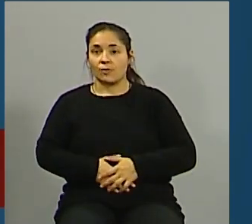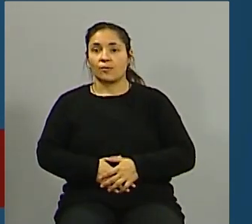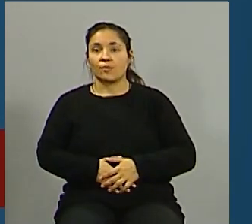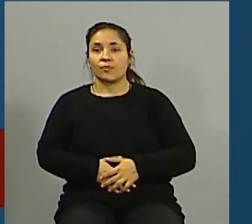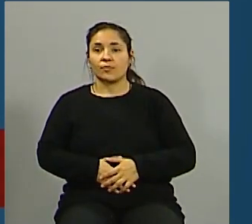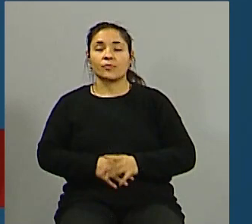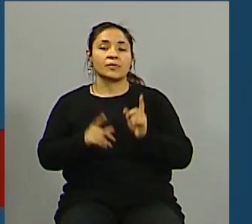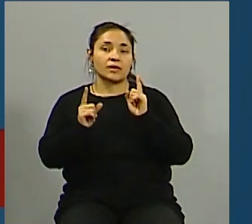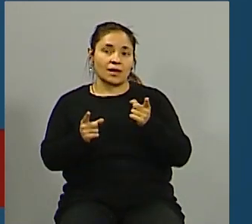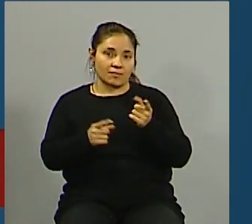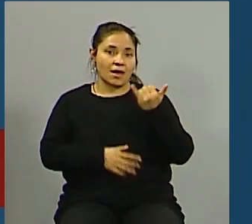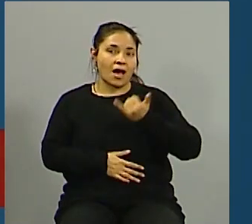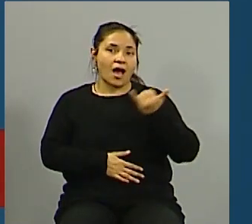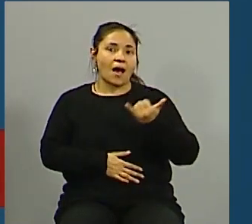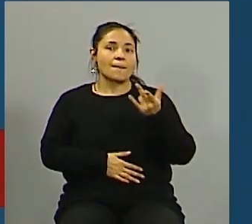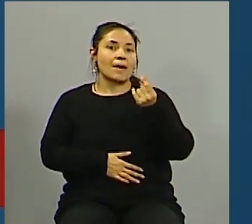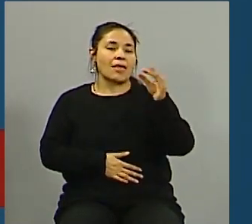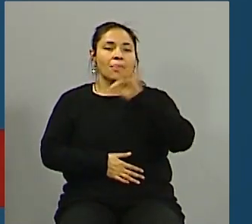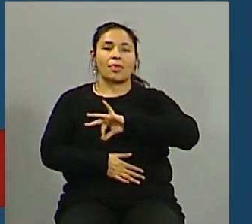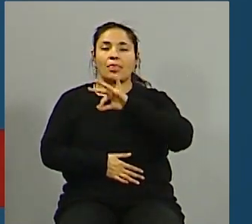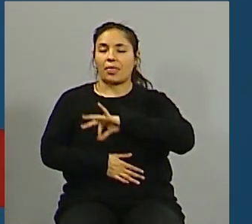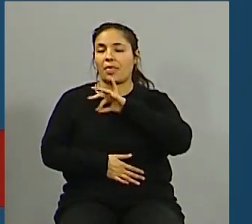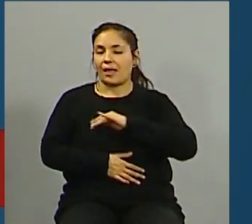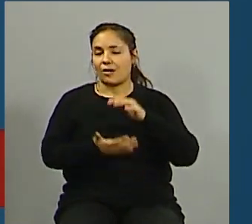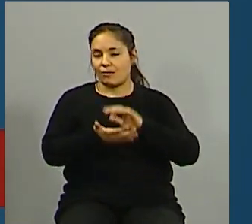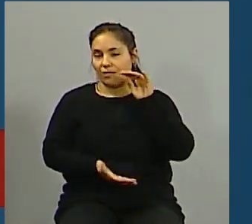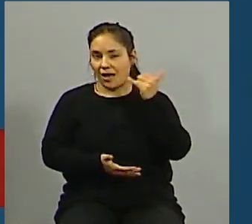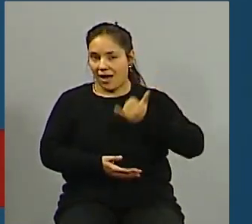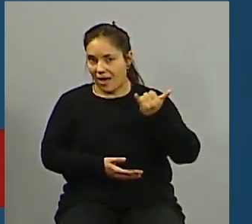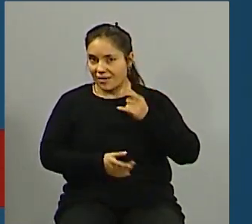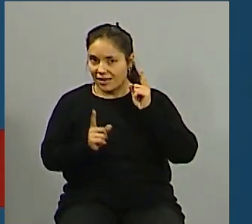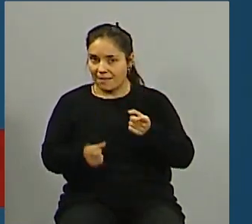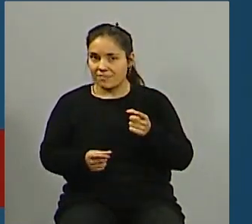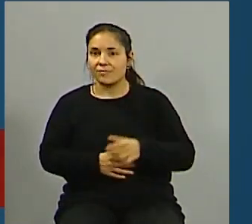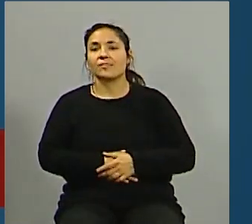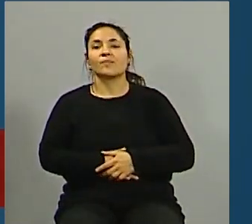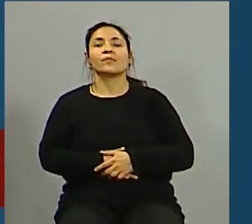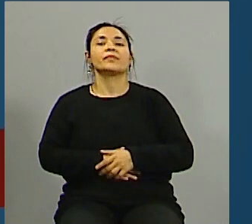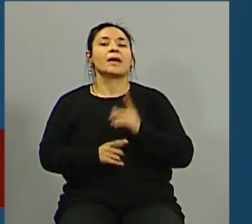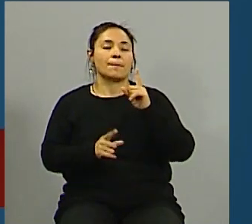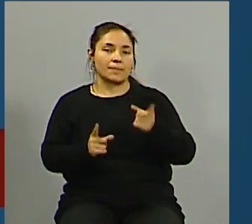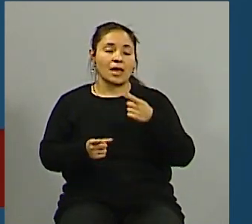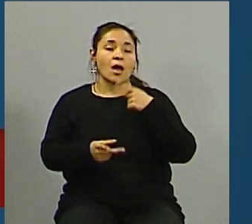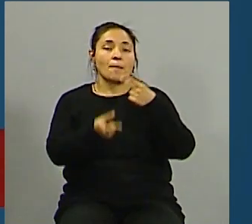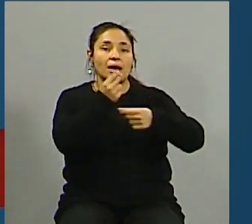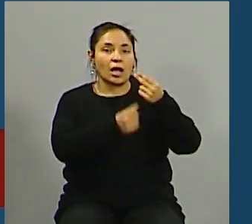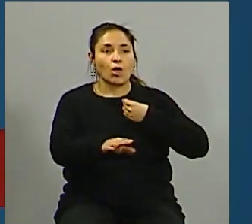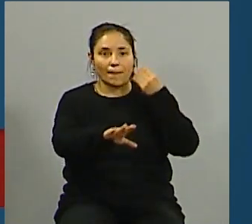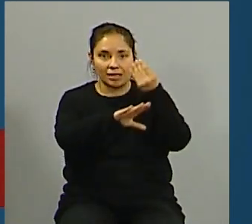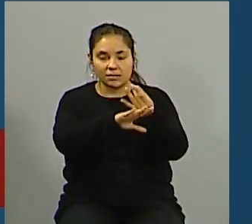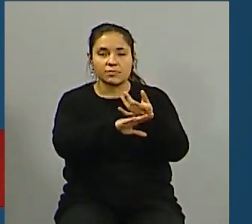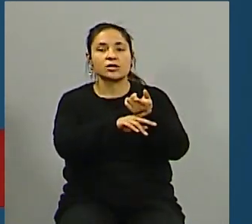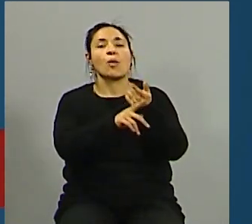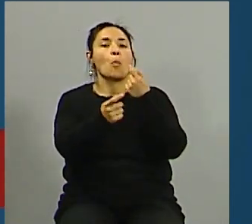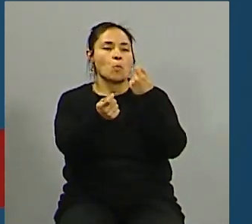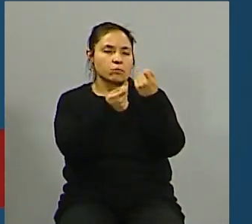hay grupos que ganan mucho dinero, digamos. Sí. Hay grupos que obtienen incluso mayores participaciones de mercado, mayor control sobre,